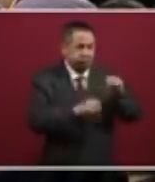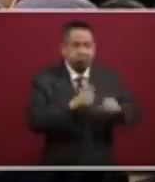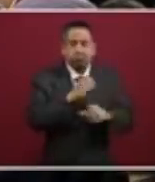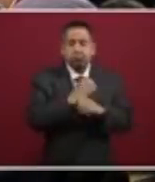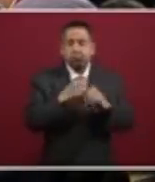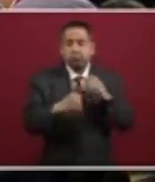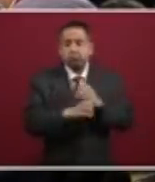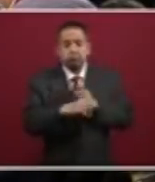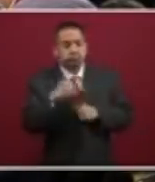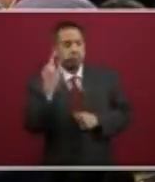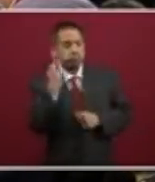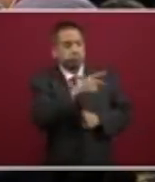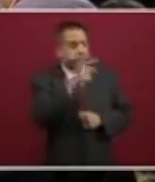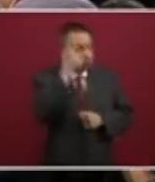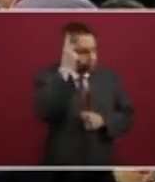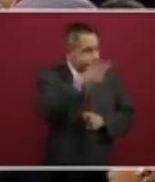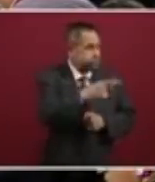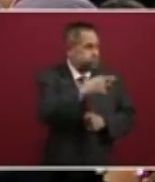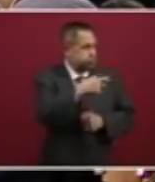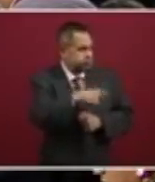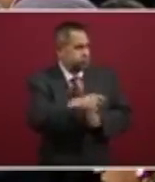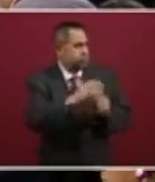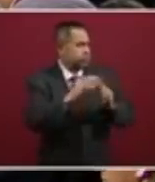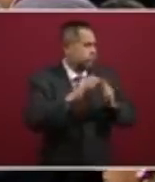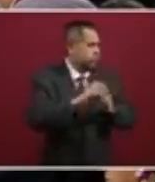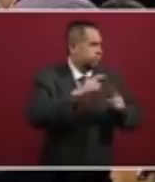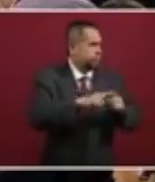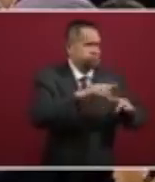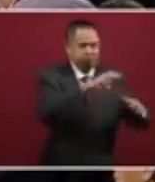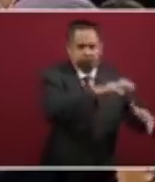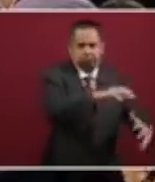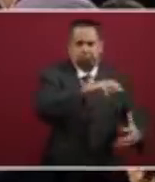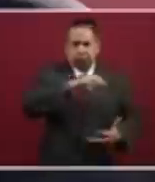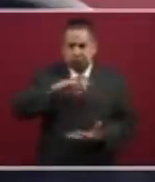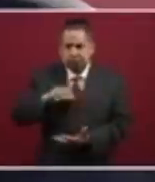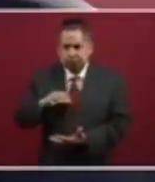y lo que se va a obtener por la corrupción,